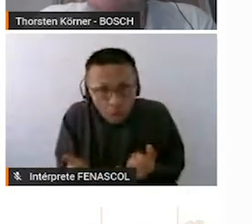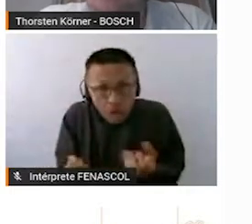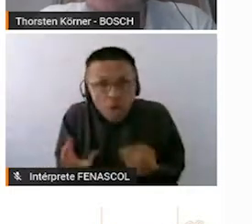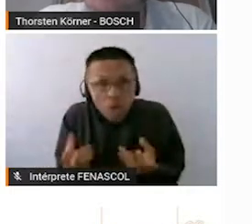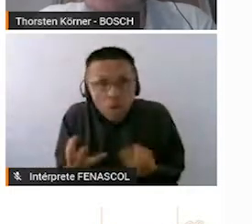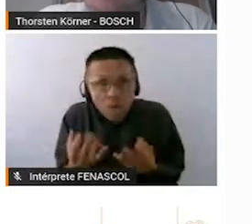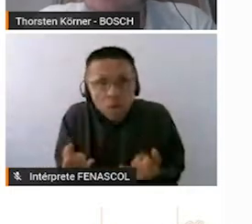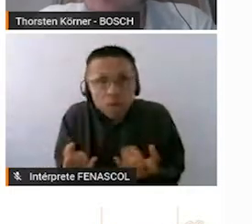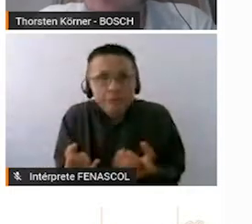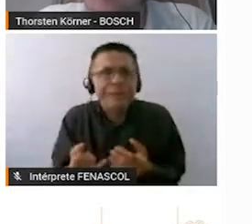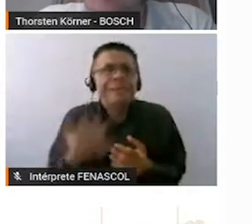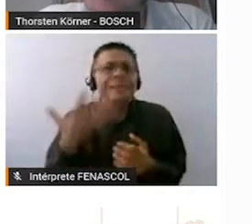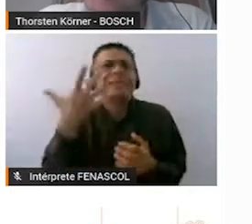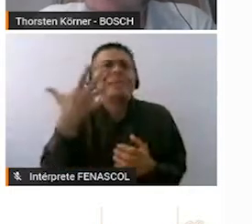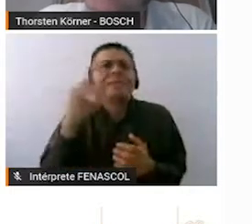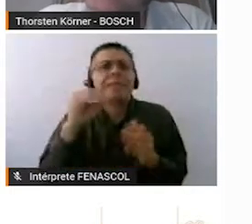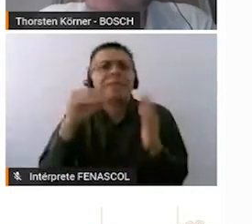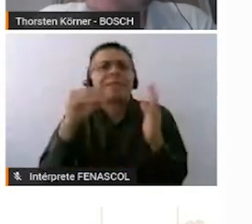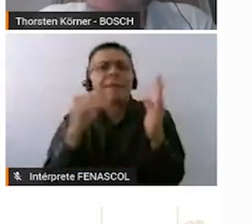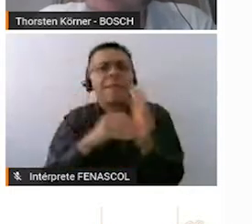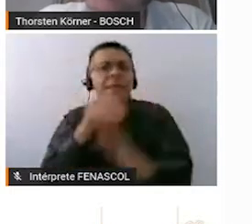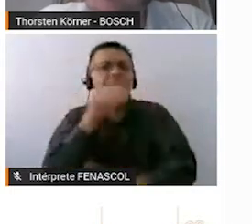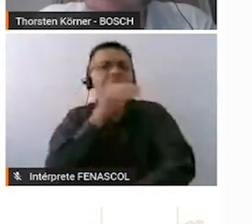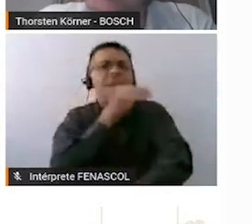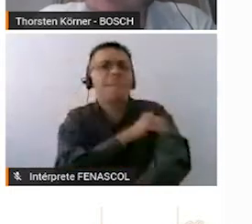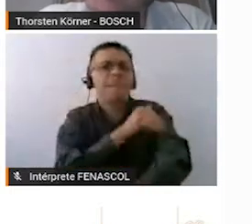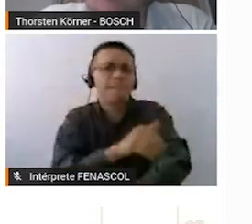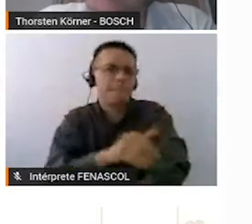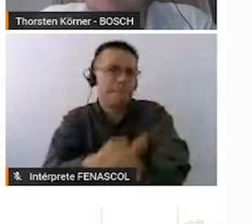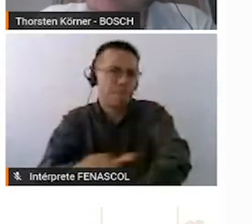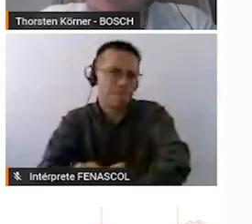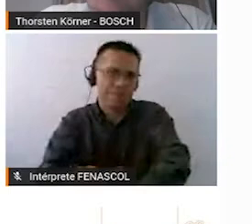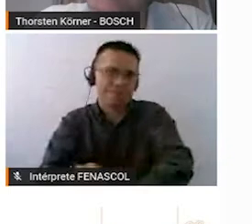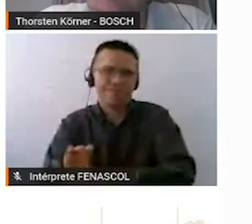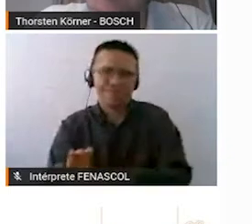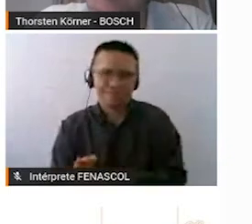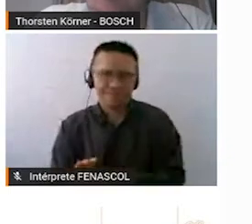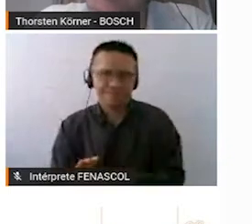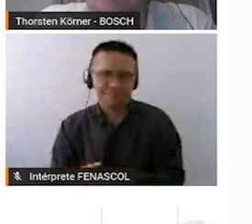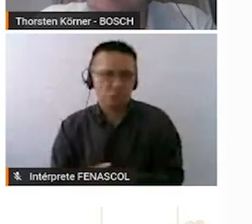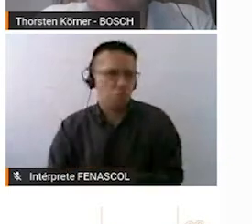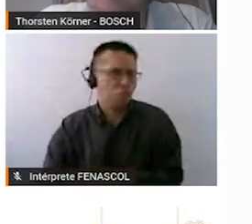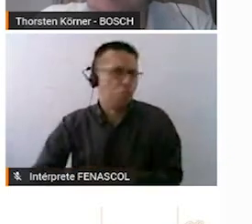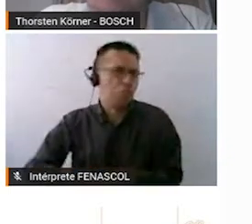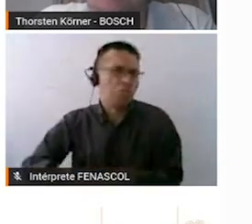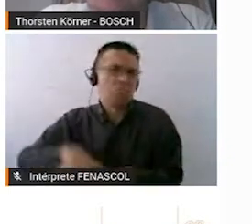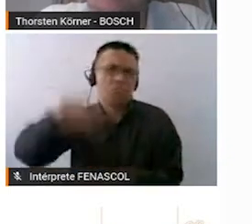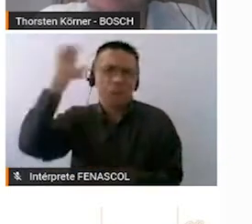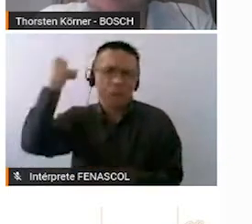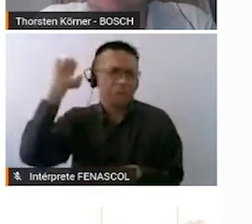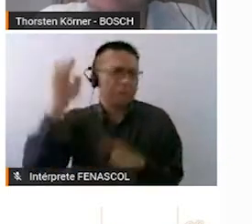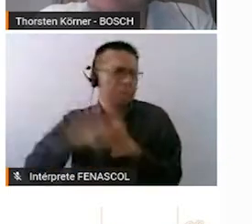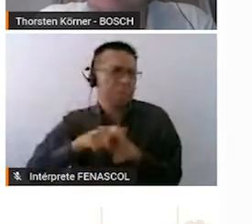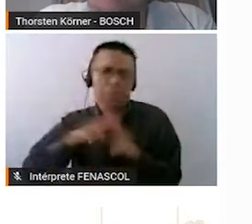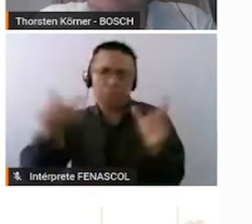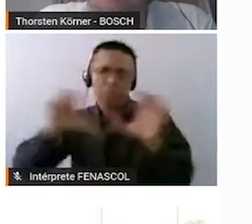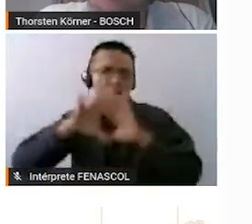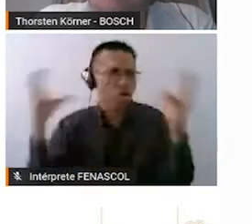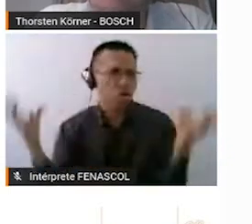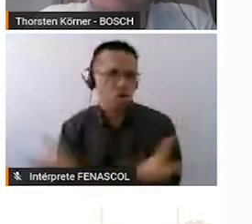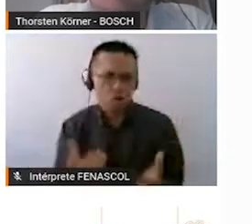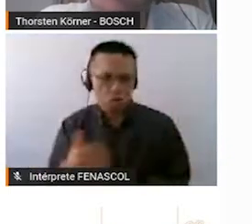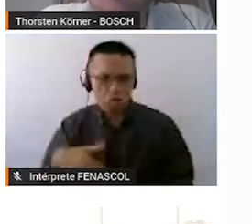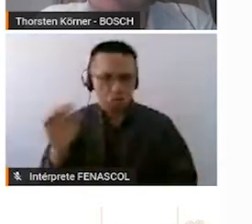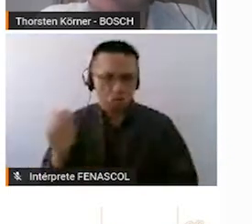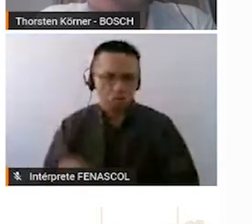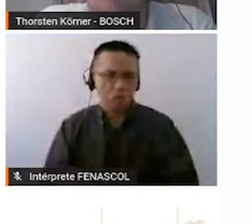50 mil millones de computadoras conectadas, ¿no? Imagínense la gran cantidad de